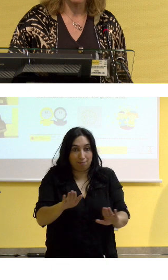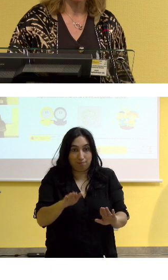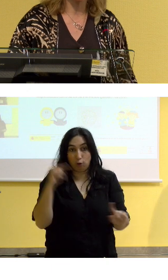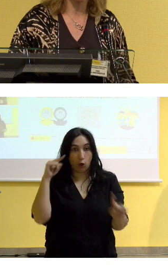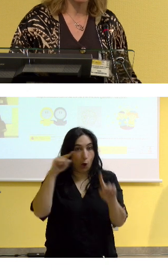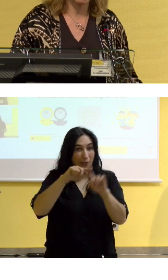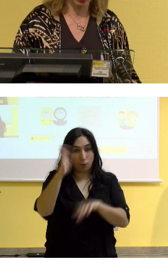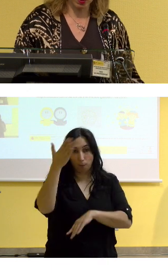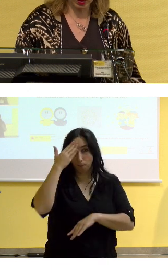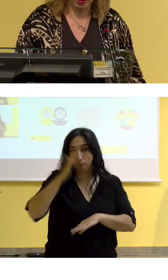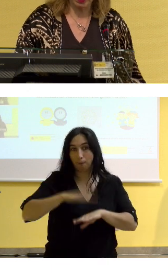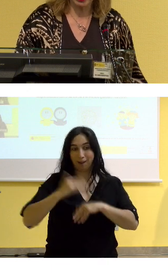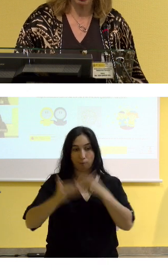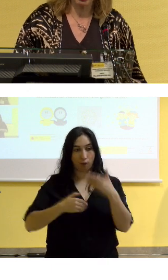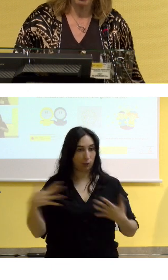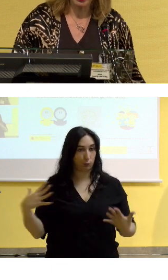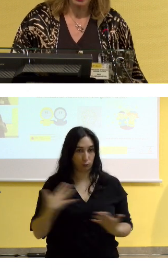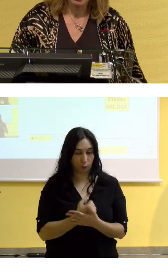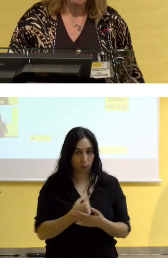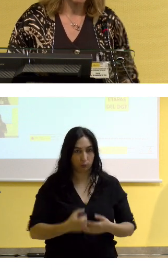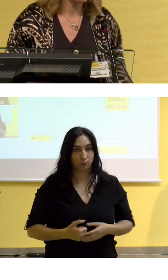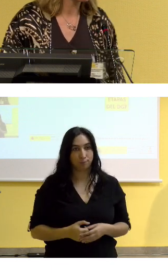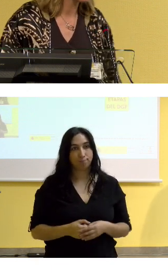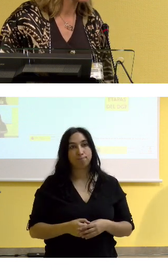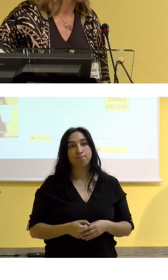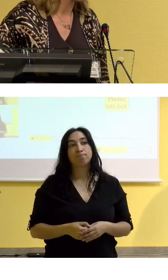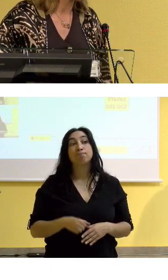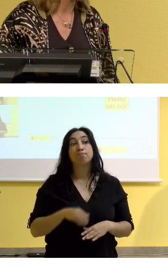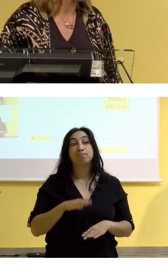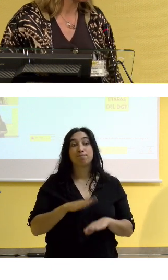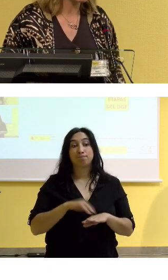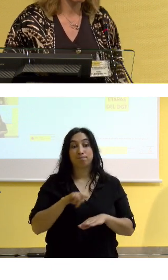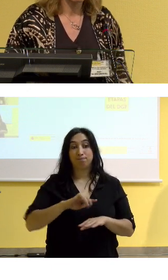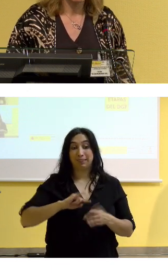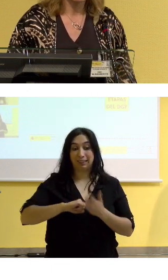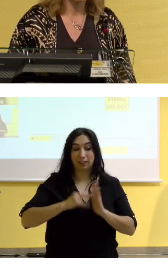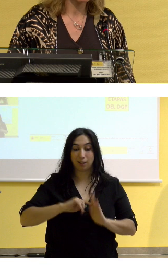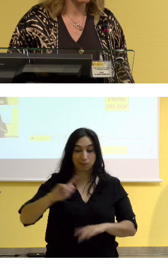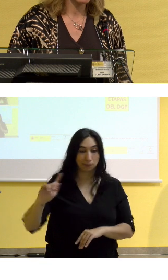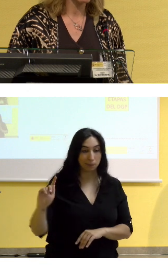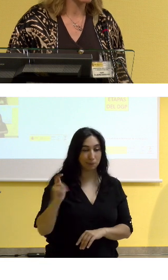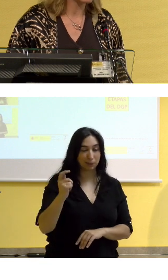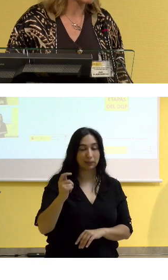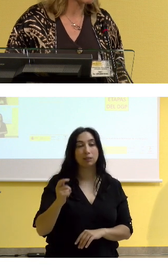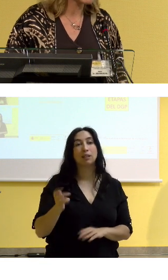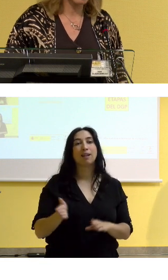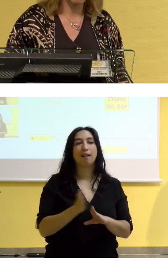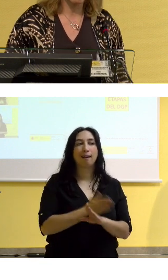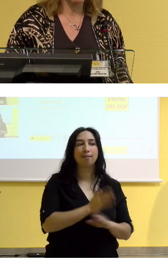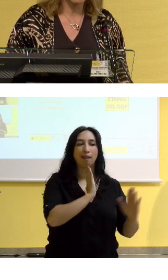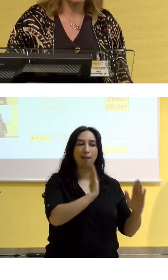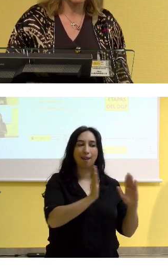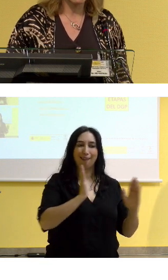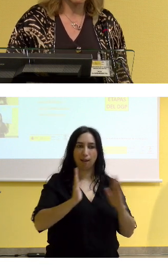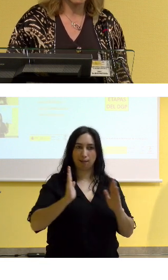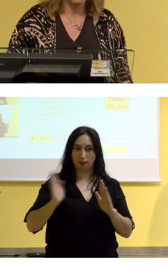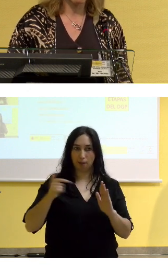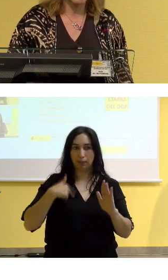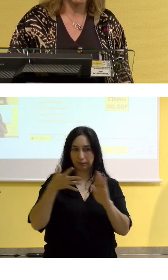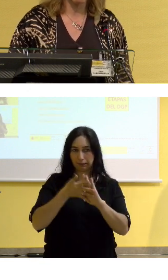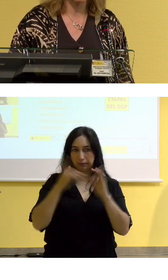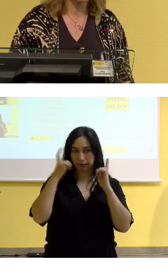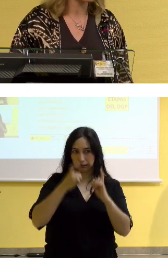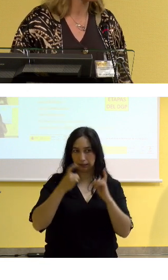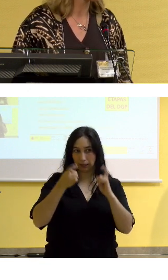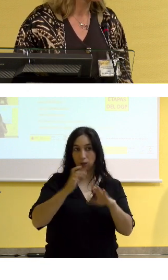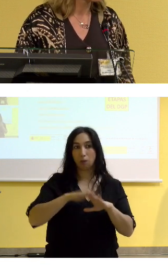fin de todos estos procedimientos. Para llevar a cabo esta técnica hay una serie de etapas, que es lo que os voy a intentar explicar para